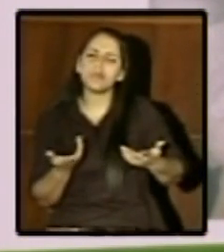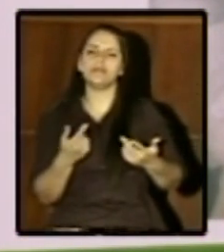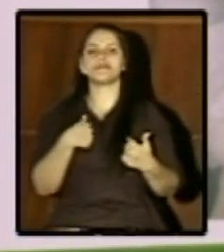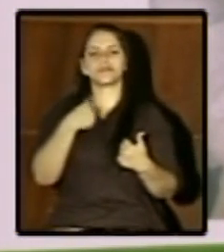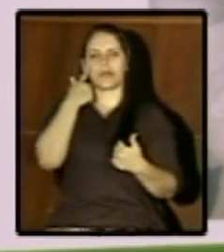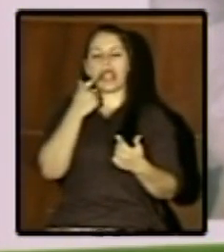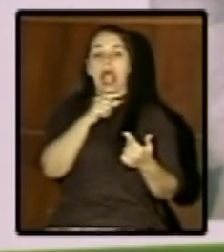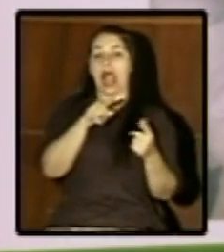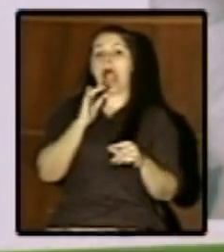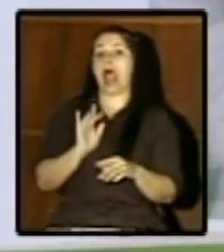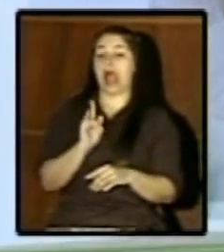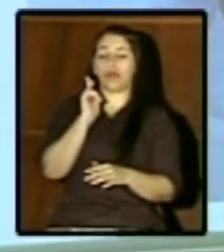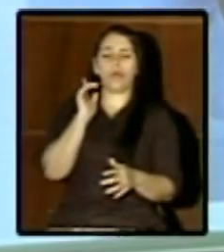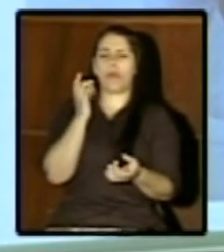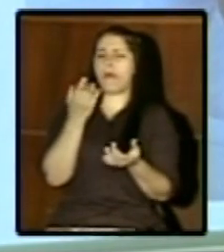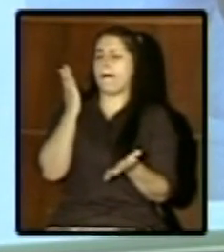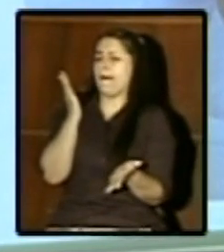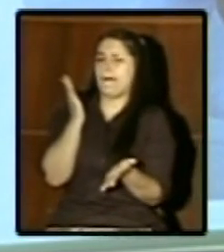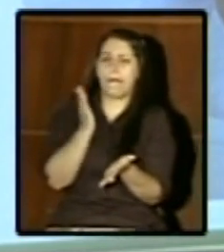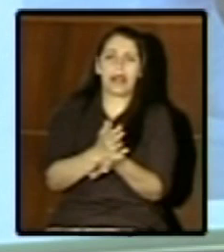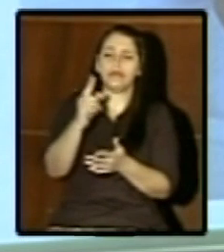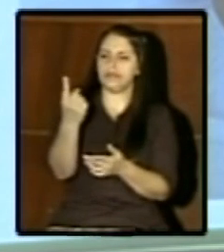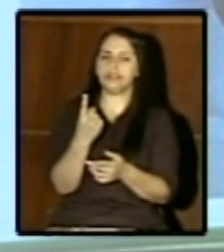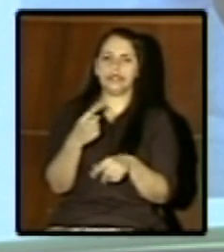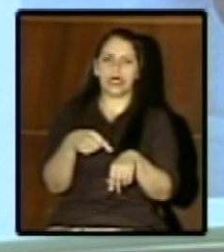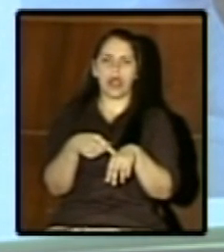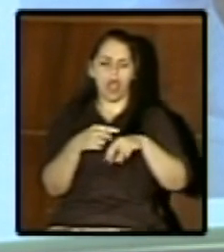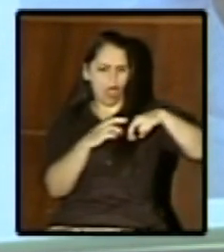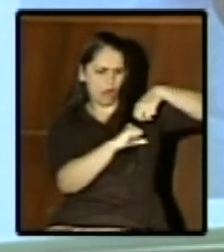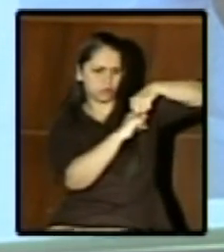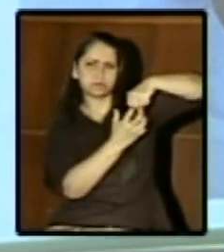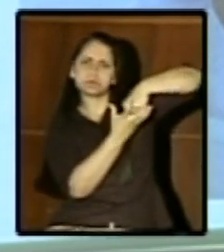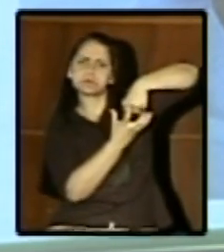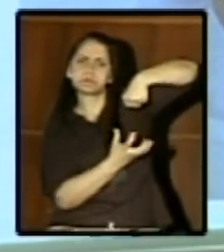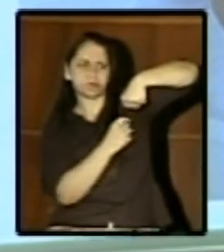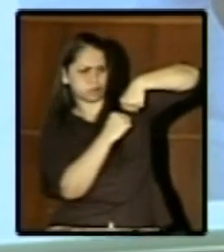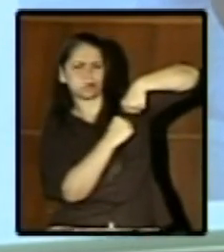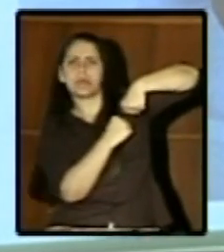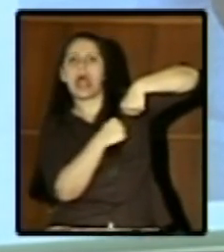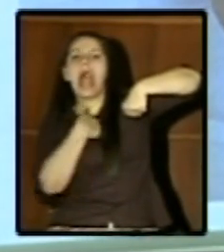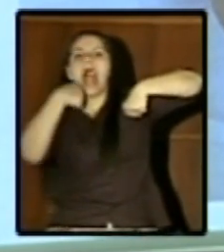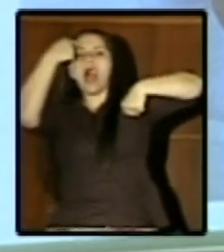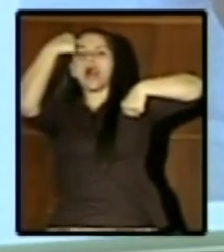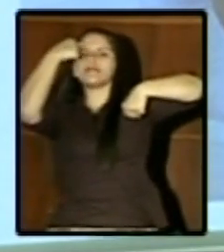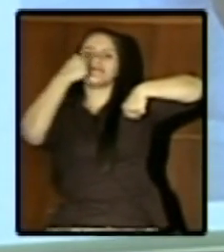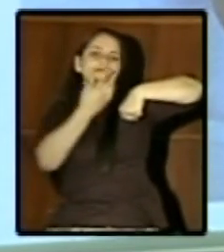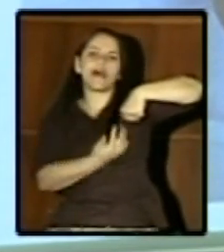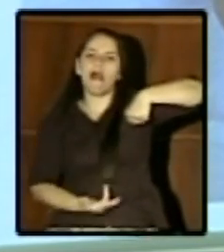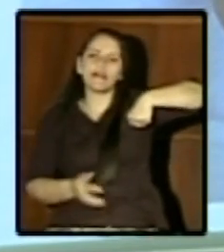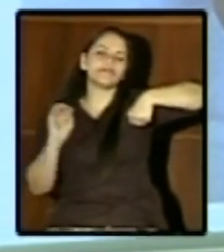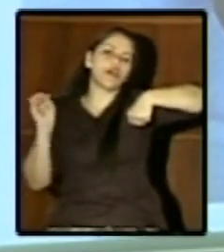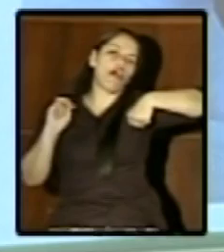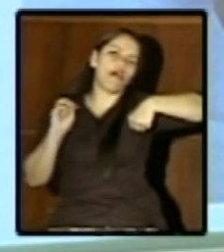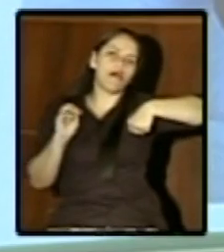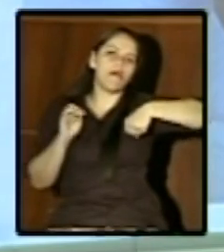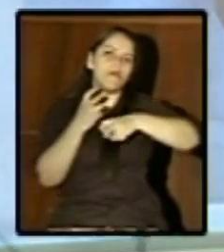acumuló este líquido. Ahora, si a mí me llega un paciente que se pegó un golpe e hizo un derrame, yo lo primero que tengo que pensar es que ese líquido es sangre, sencillo. O